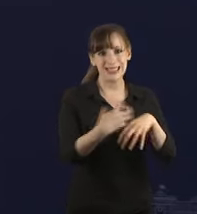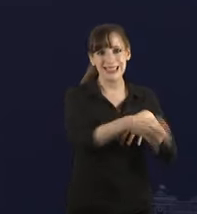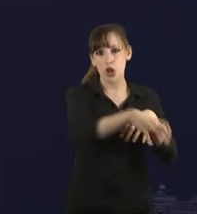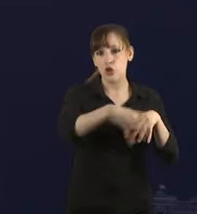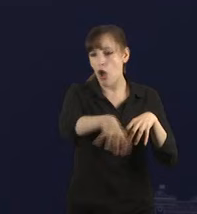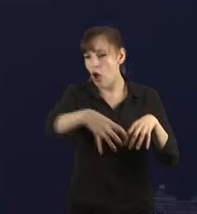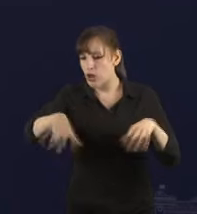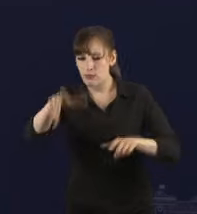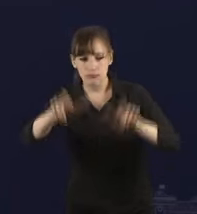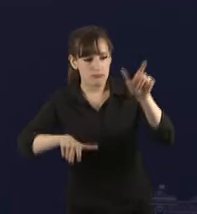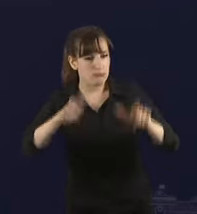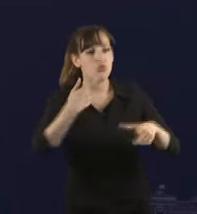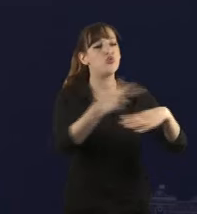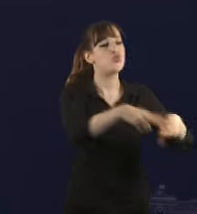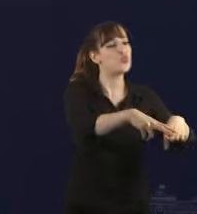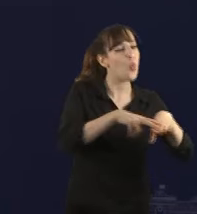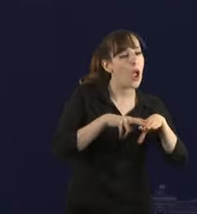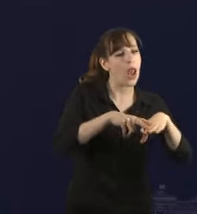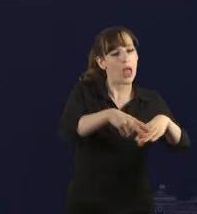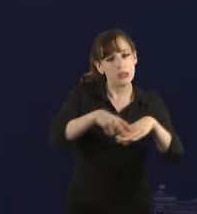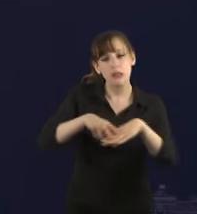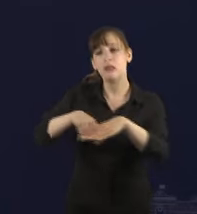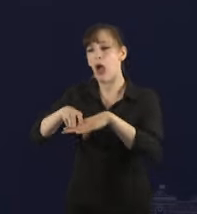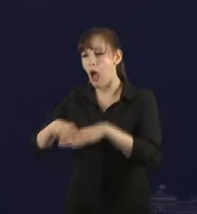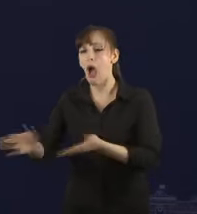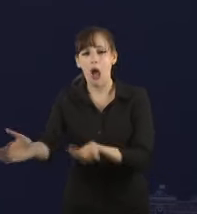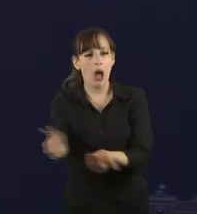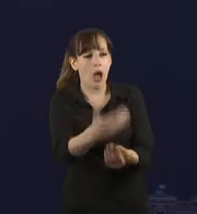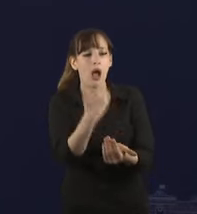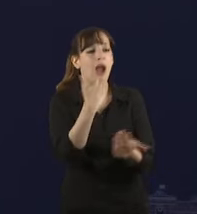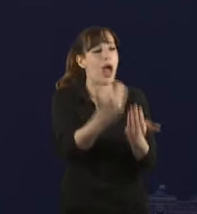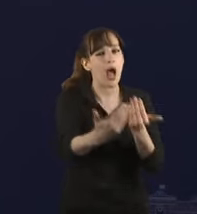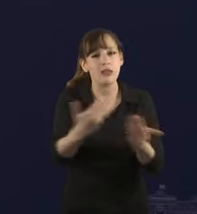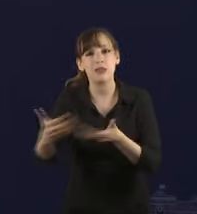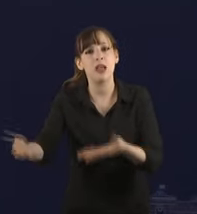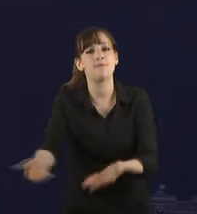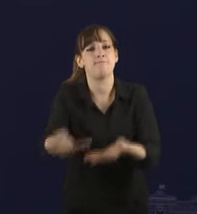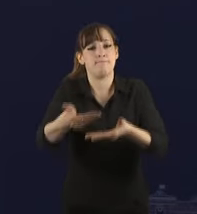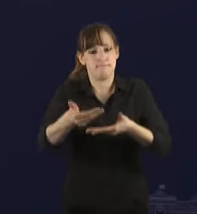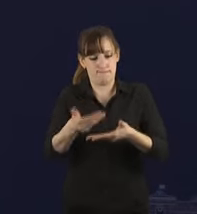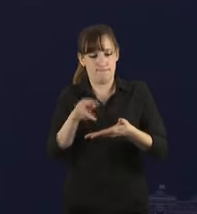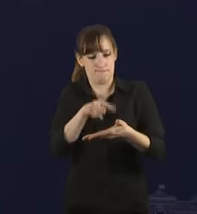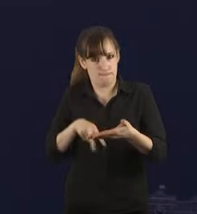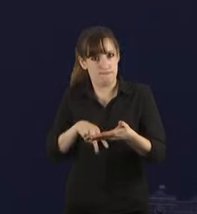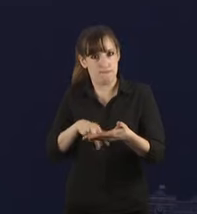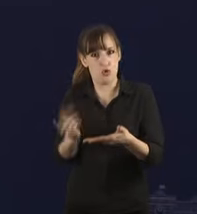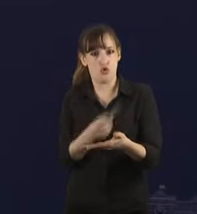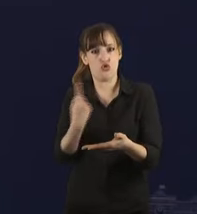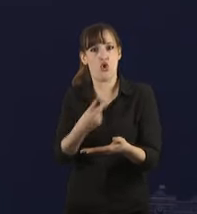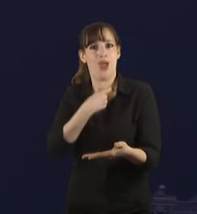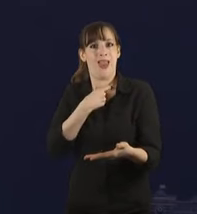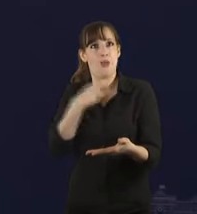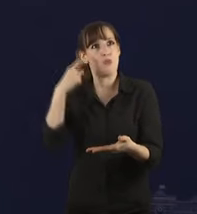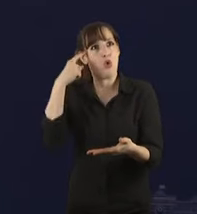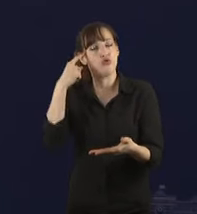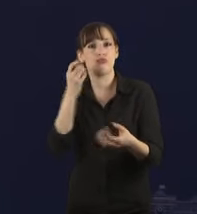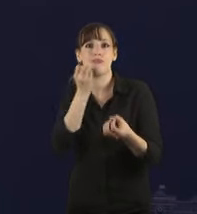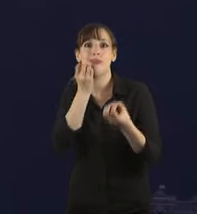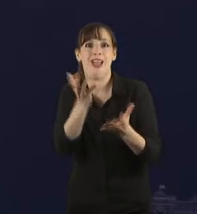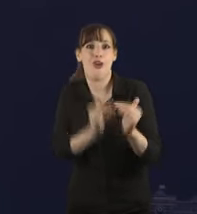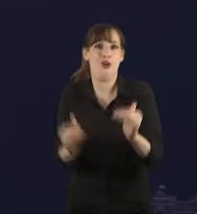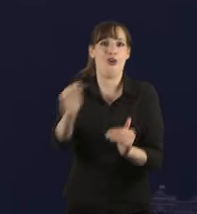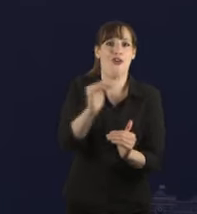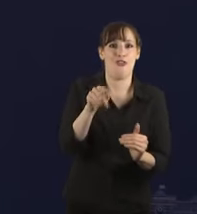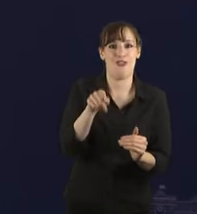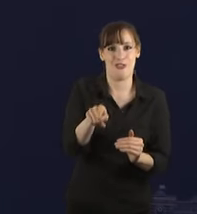aportar y hacerla efectivamente superadora Así que la expectativa no es Ni más ni menos que el de deseo de que rápidamente se apruebe y